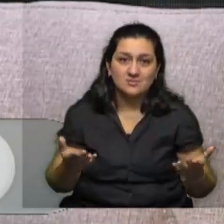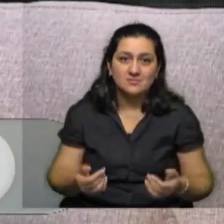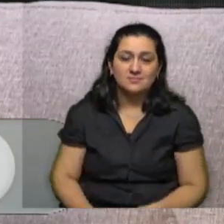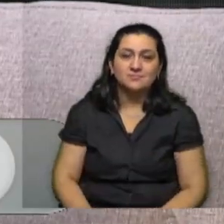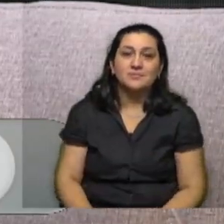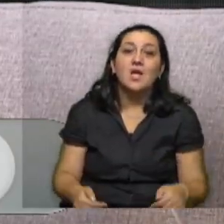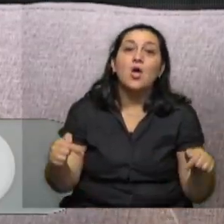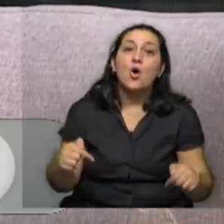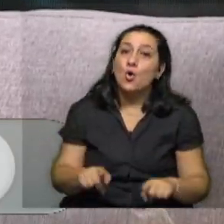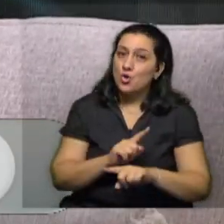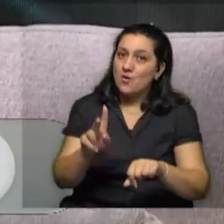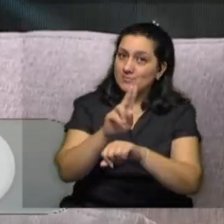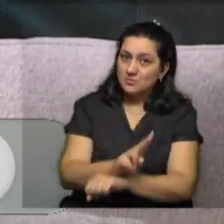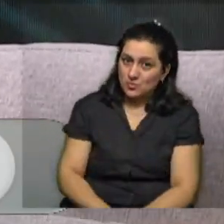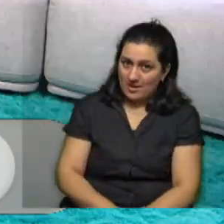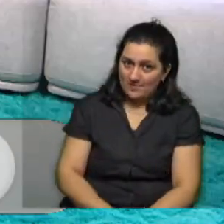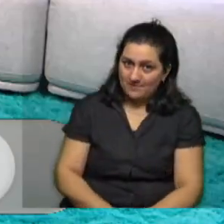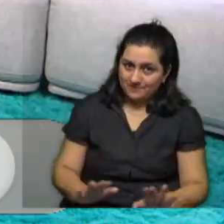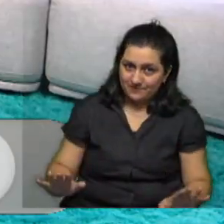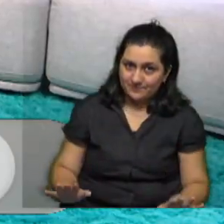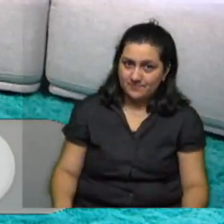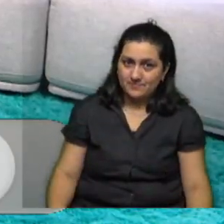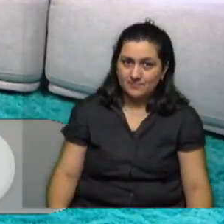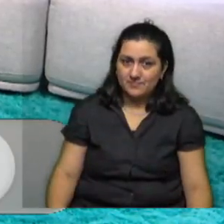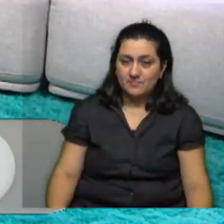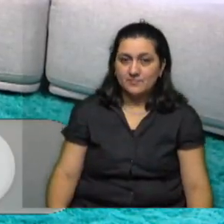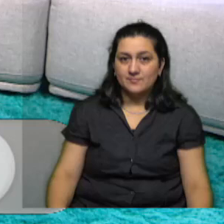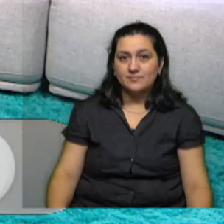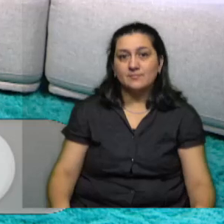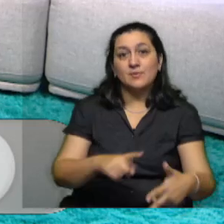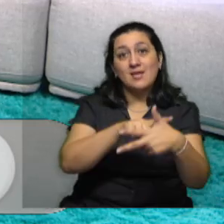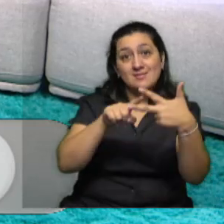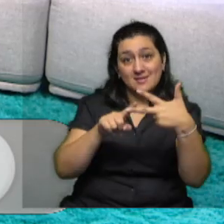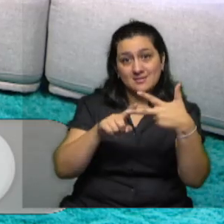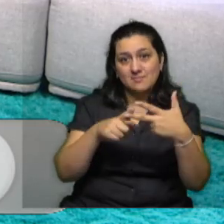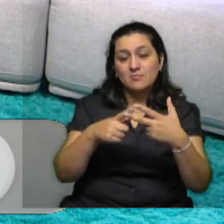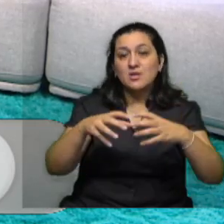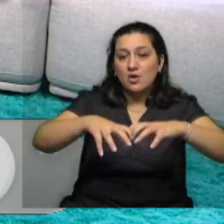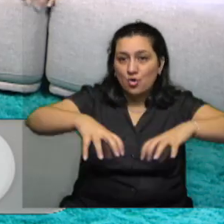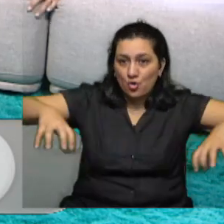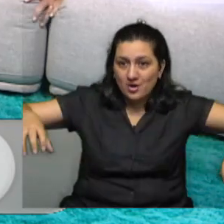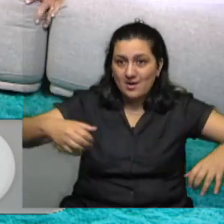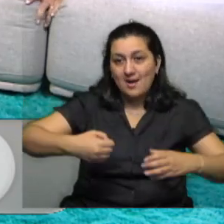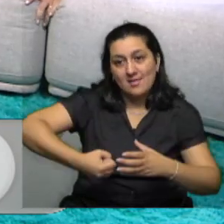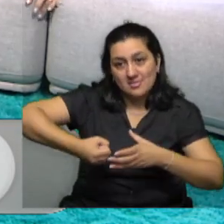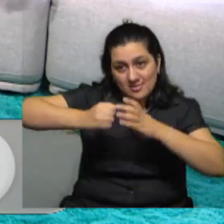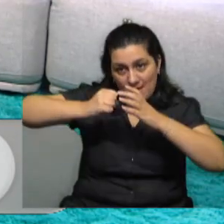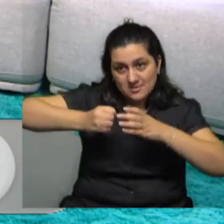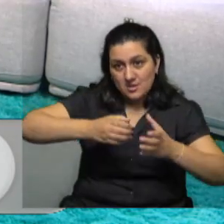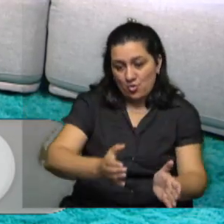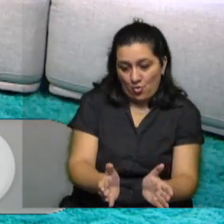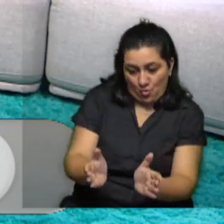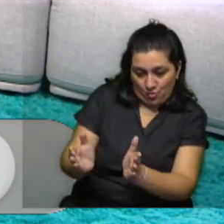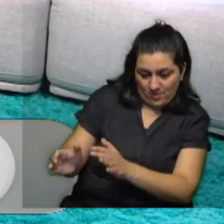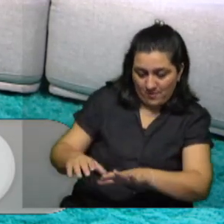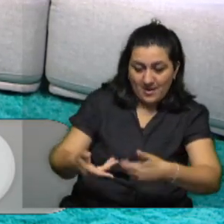utilizar hoy. Tenemos una columna. Utilizalo. No. Pero digo, bueno, corremos las tacitas y sí, eso todo, como para que... Todo lo que necesito. Para que los vea,